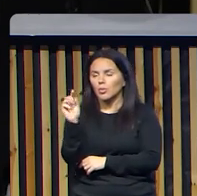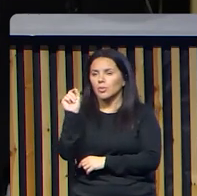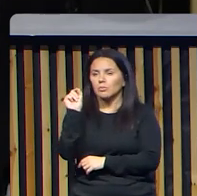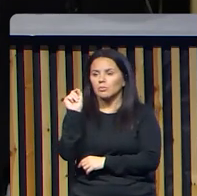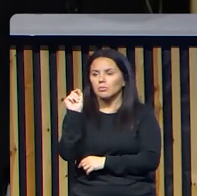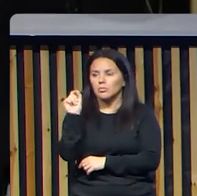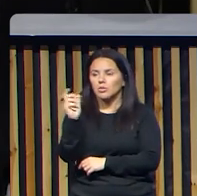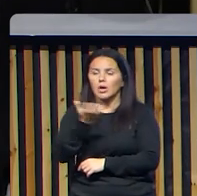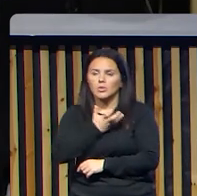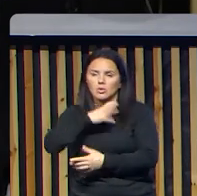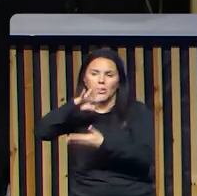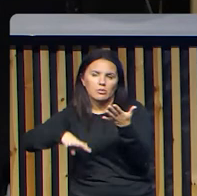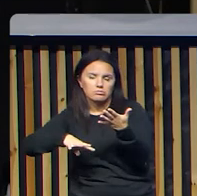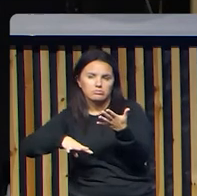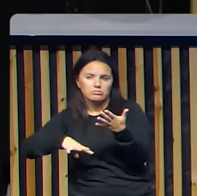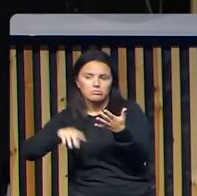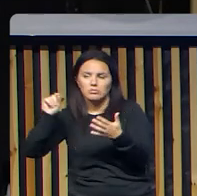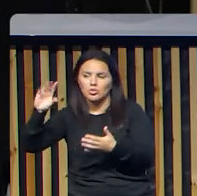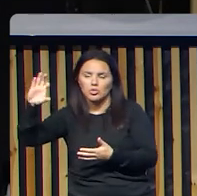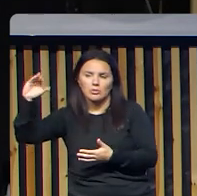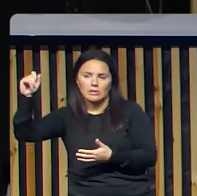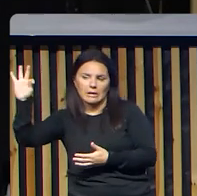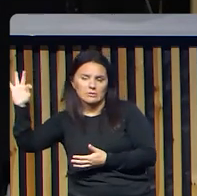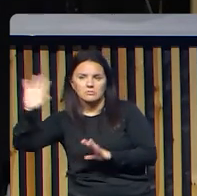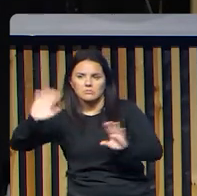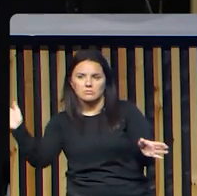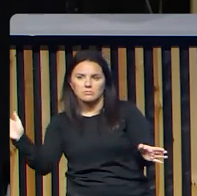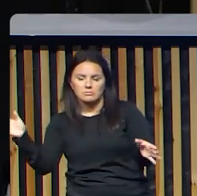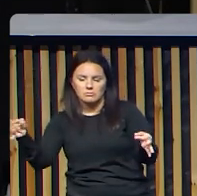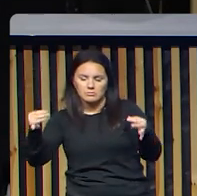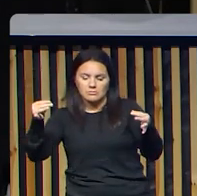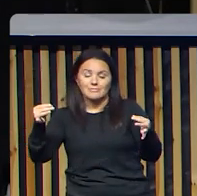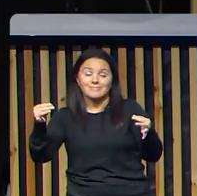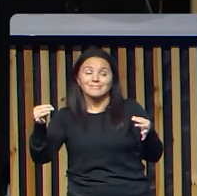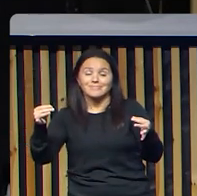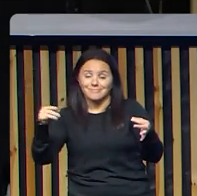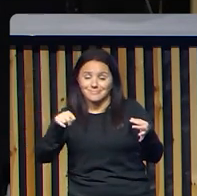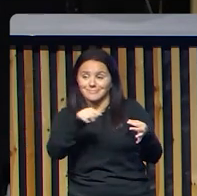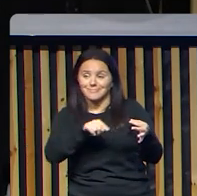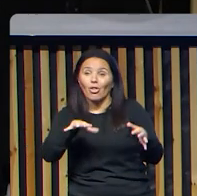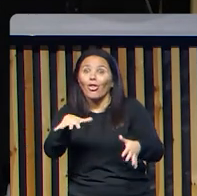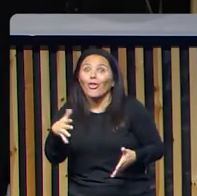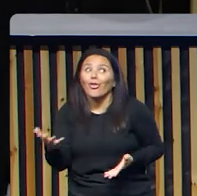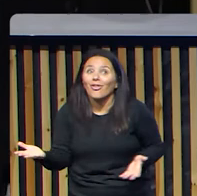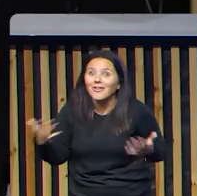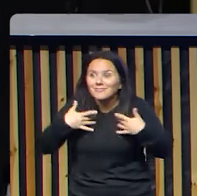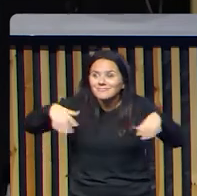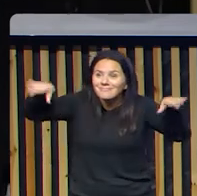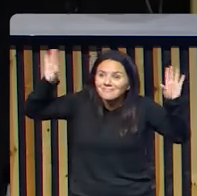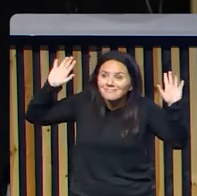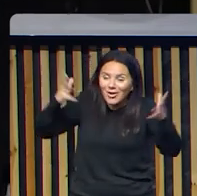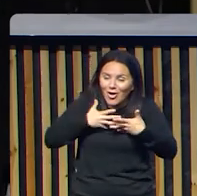ayuntamiento de barcelona.cat y tú dices pero dónde no se siente